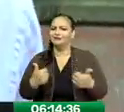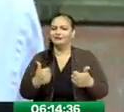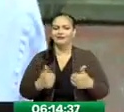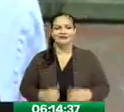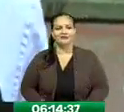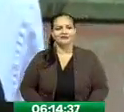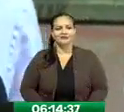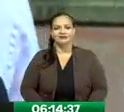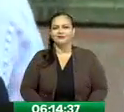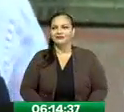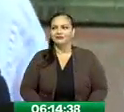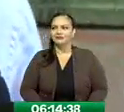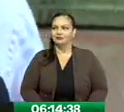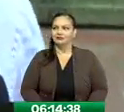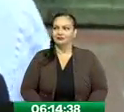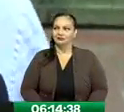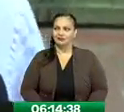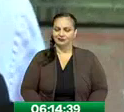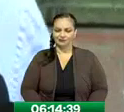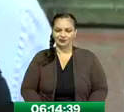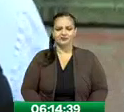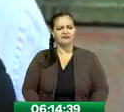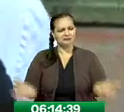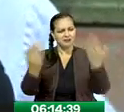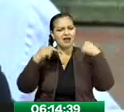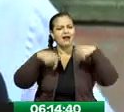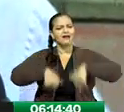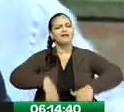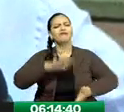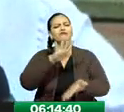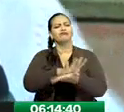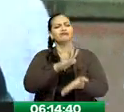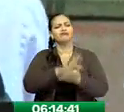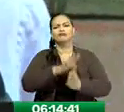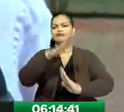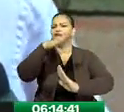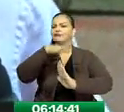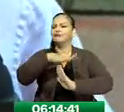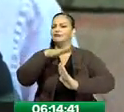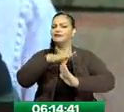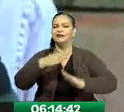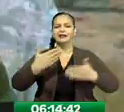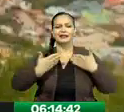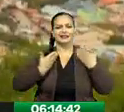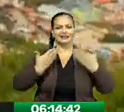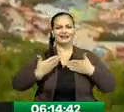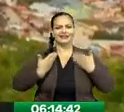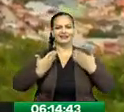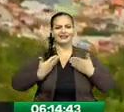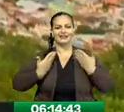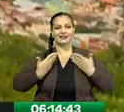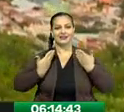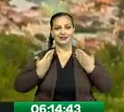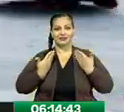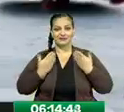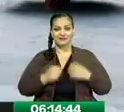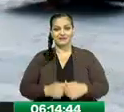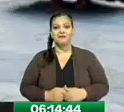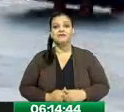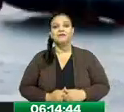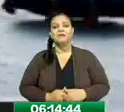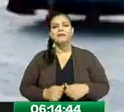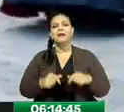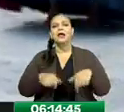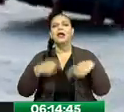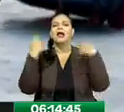esta tierra, en esta tierra se encuentran paz, tranquilidad, labor, felicidad y los vamos a pasar de lo mejor. Este cantón durante el mes en curso se